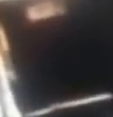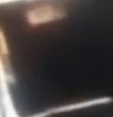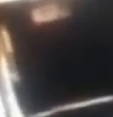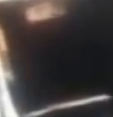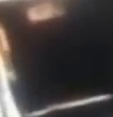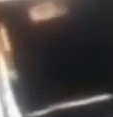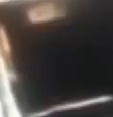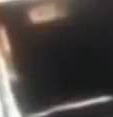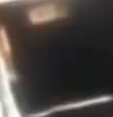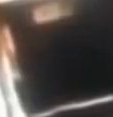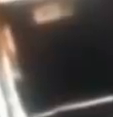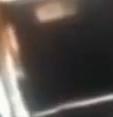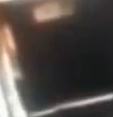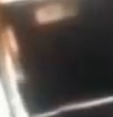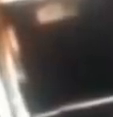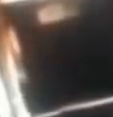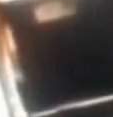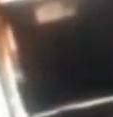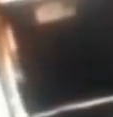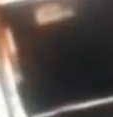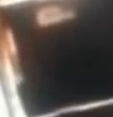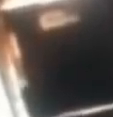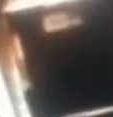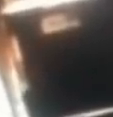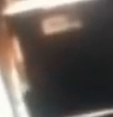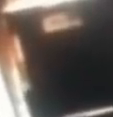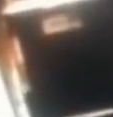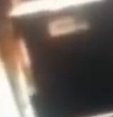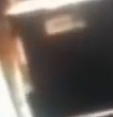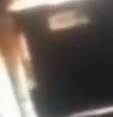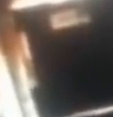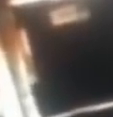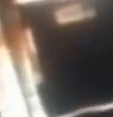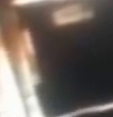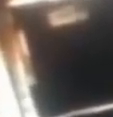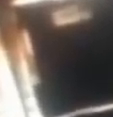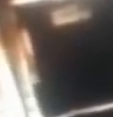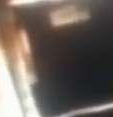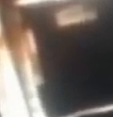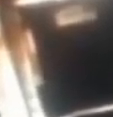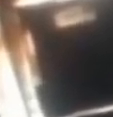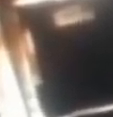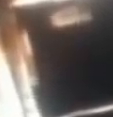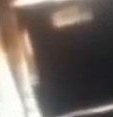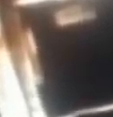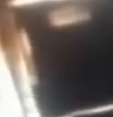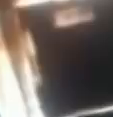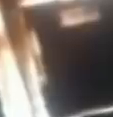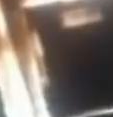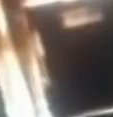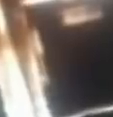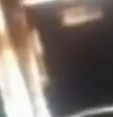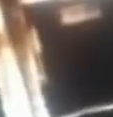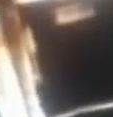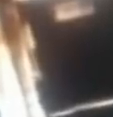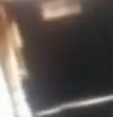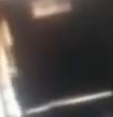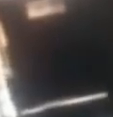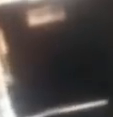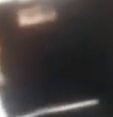militar por acto que los militares consideraban de rebeldía, entonces toca decirlo